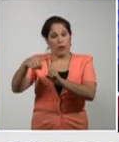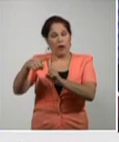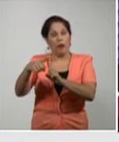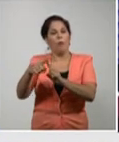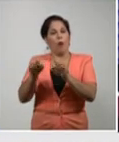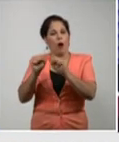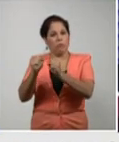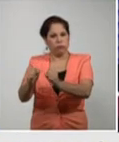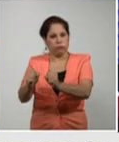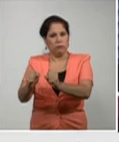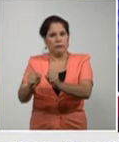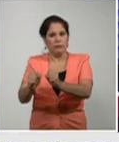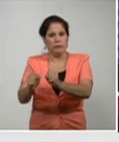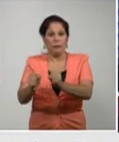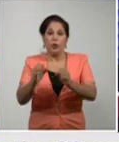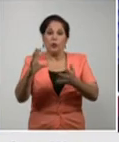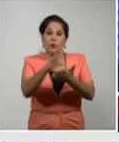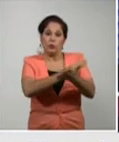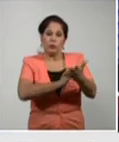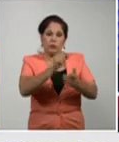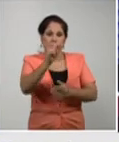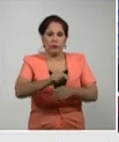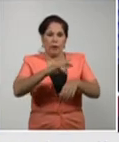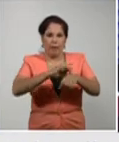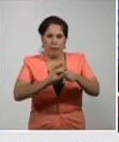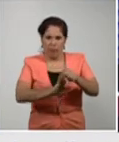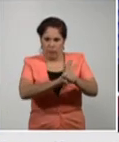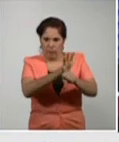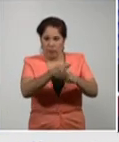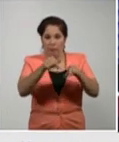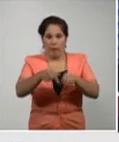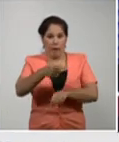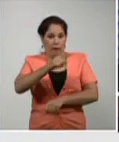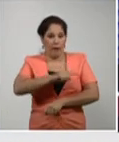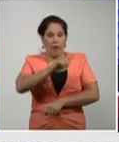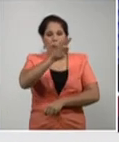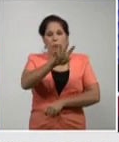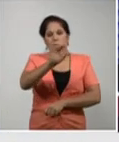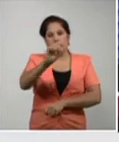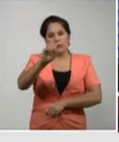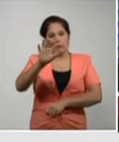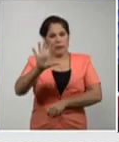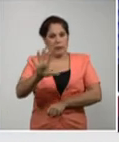Coronavirus. Del total de casos confirmados en esta jornada, 405,